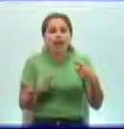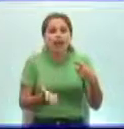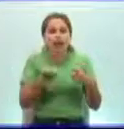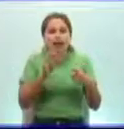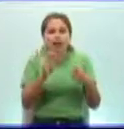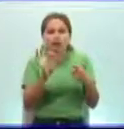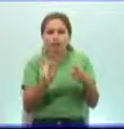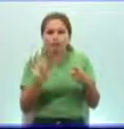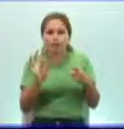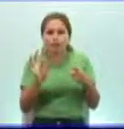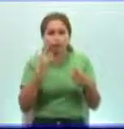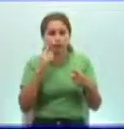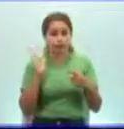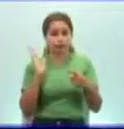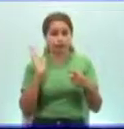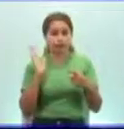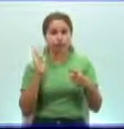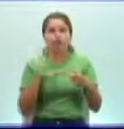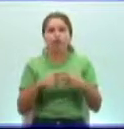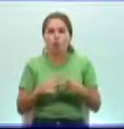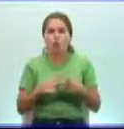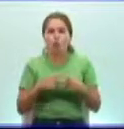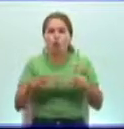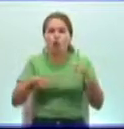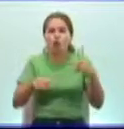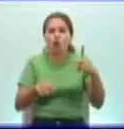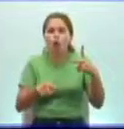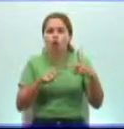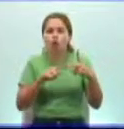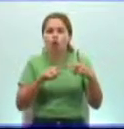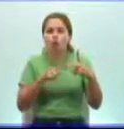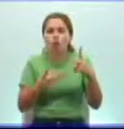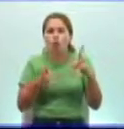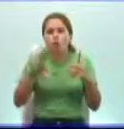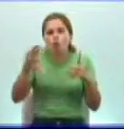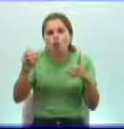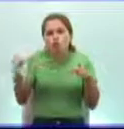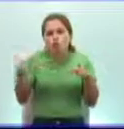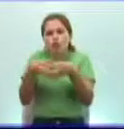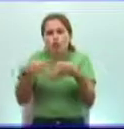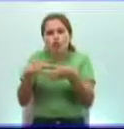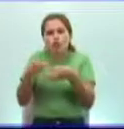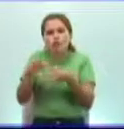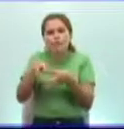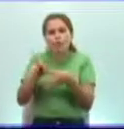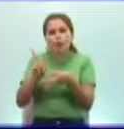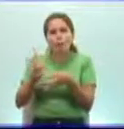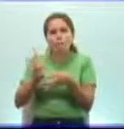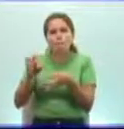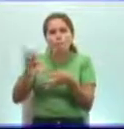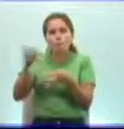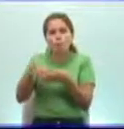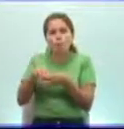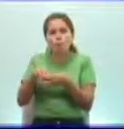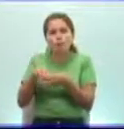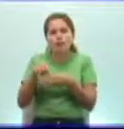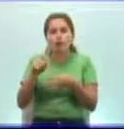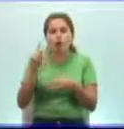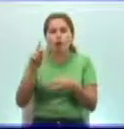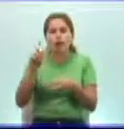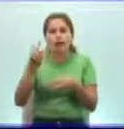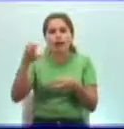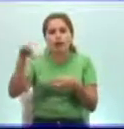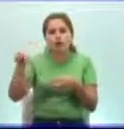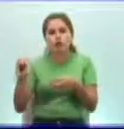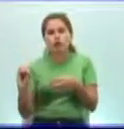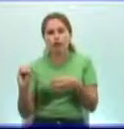como Q sub 0. Además, también depende de la concentración de las partículas por unidad de volumen, en este caso como n sub 0, vamos a simbolizarla,